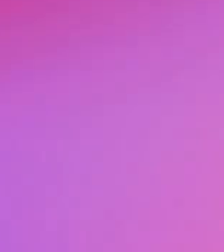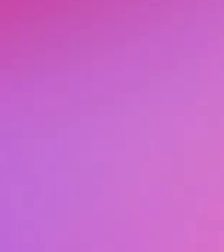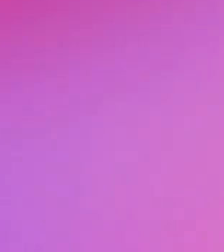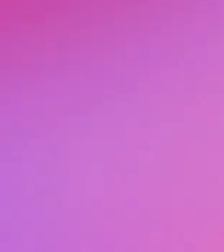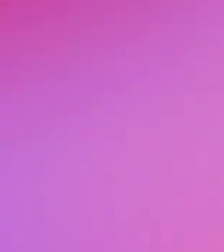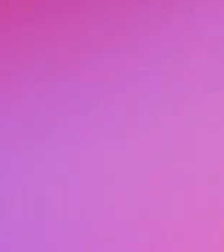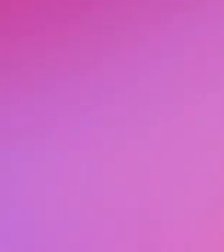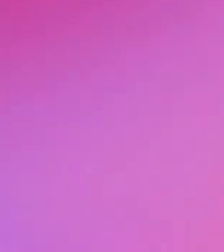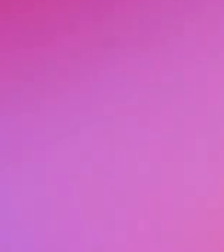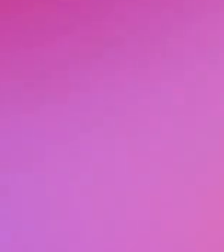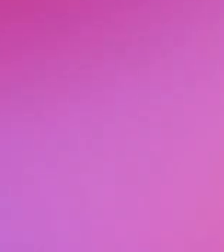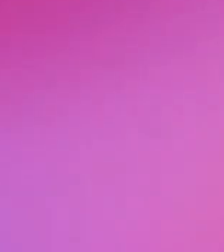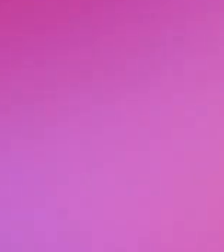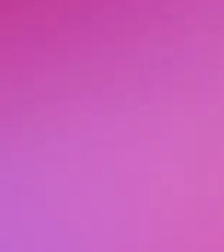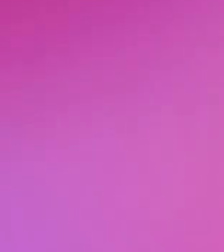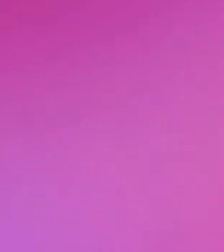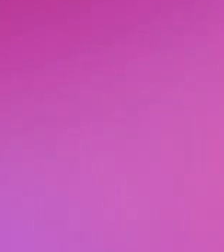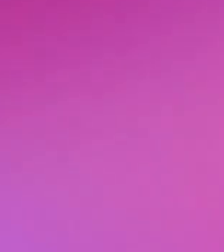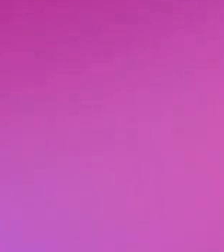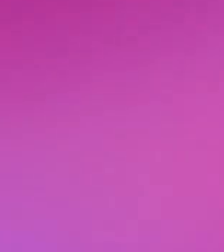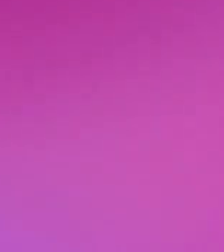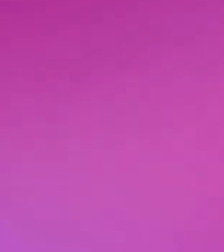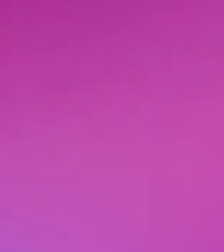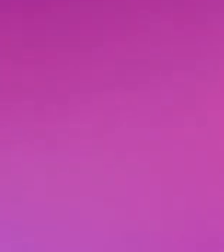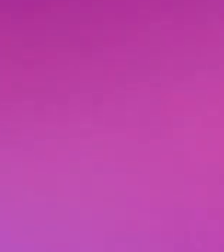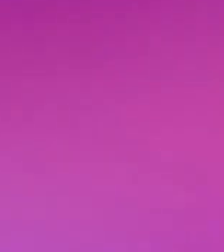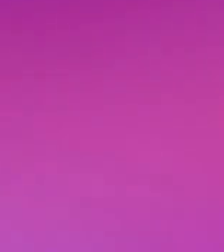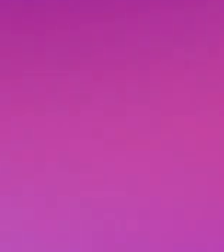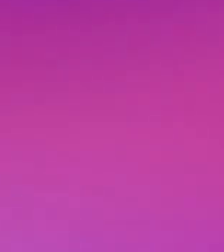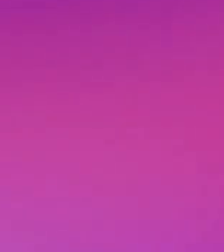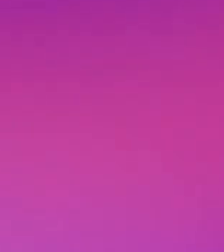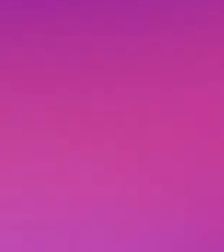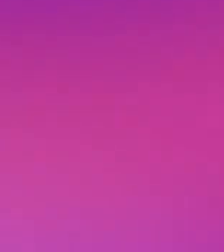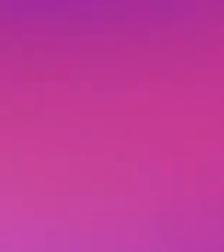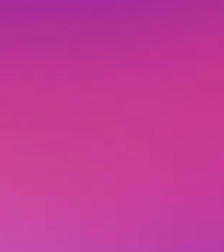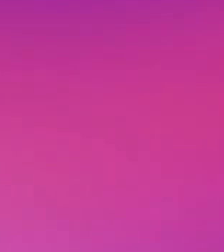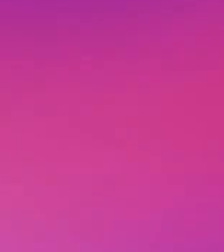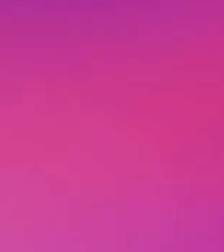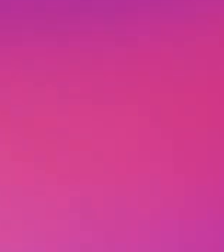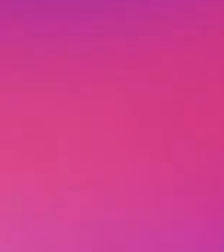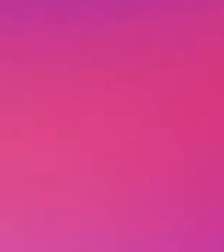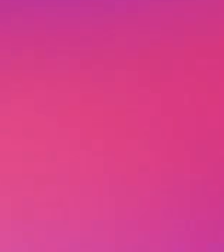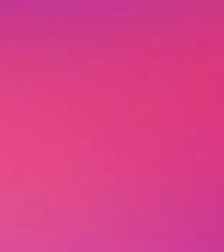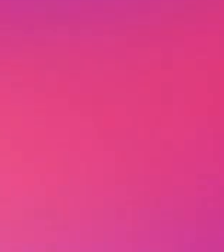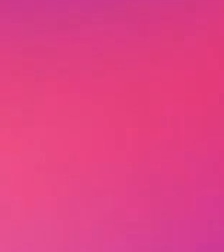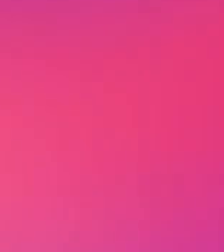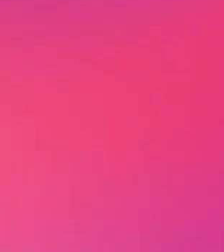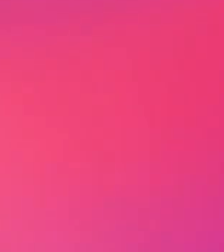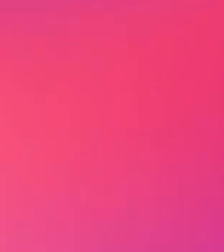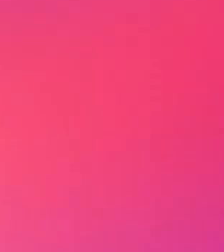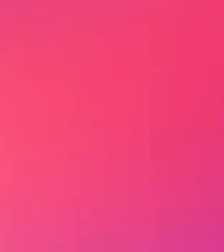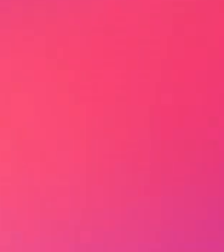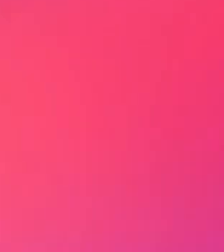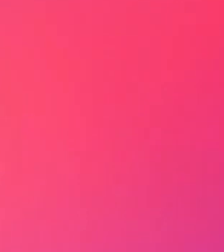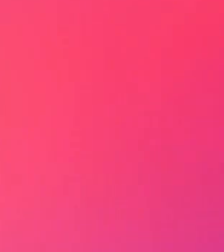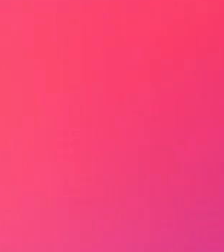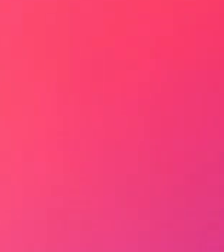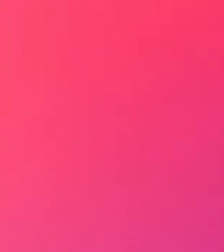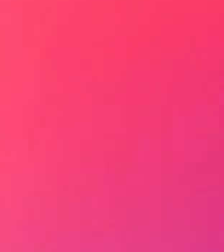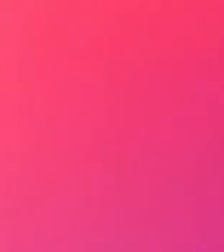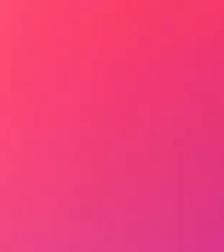llama al Centro de Apoyo Pedagógico a Distancia. El número de teléfono para secundaria es el 55